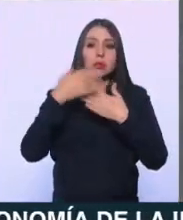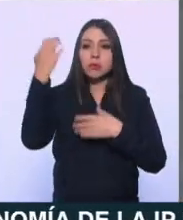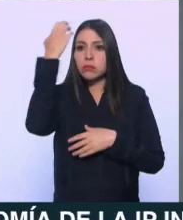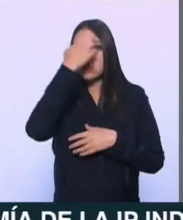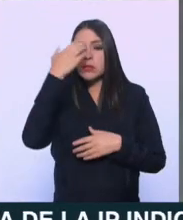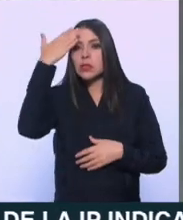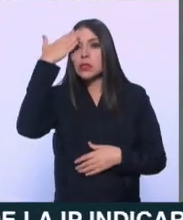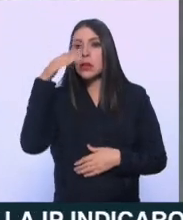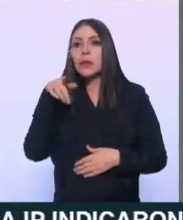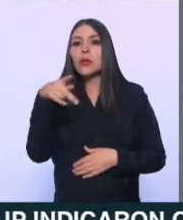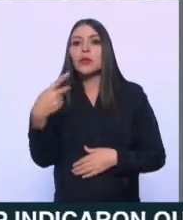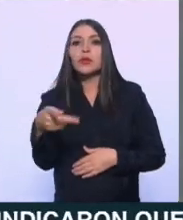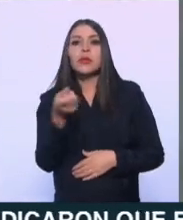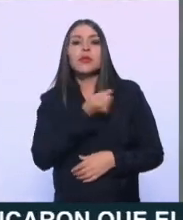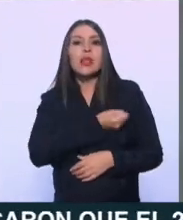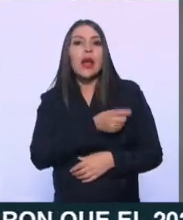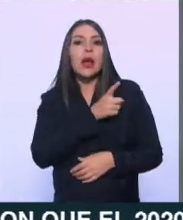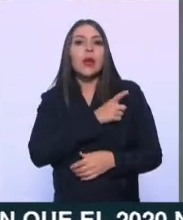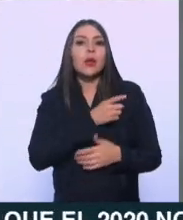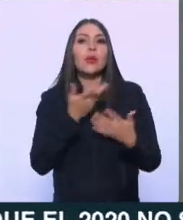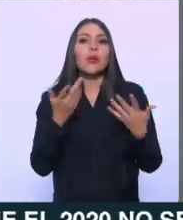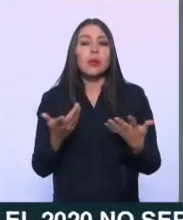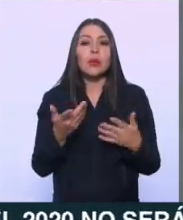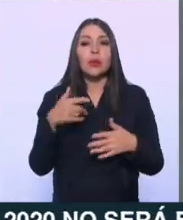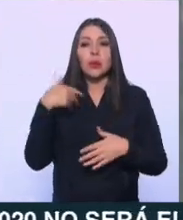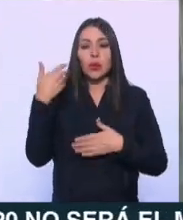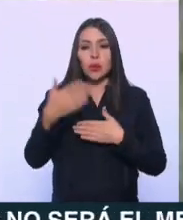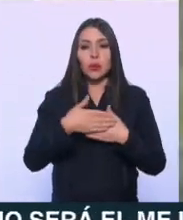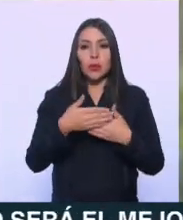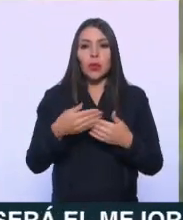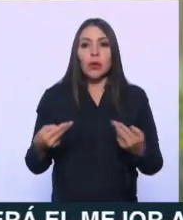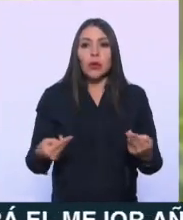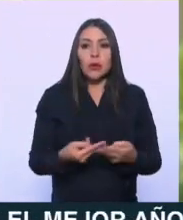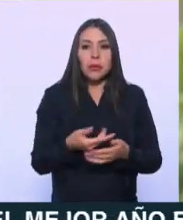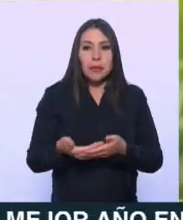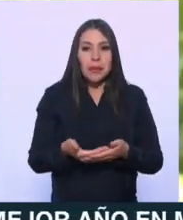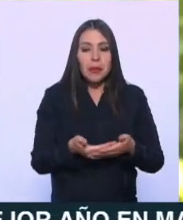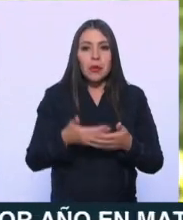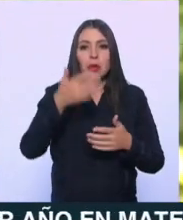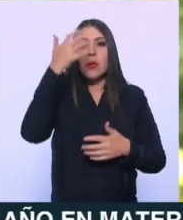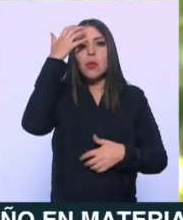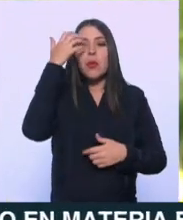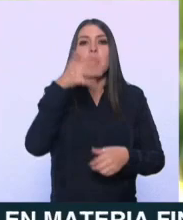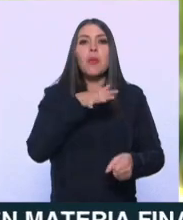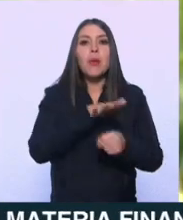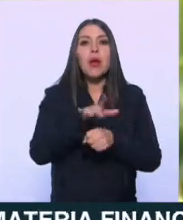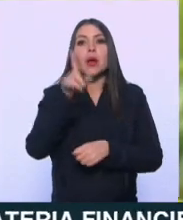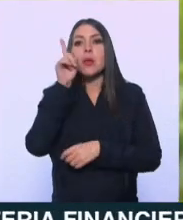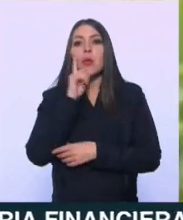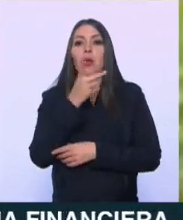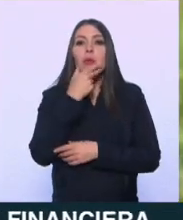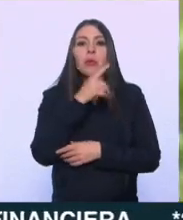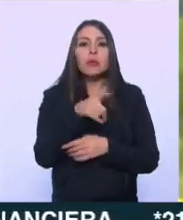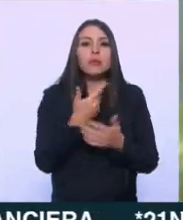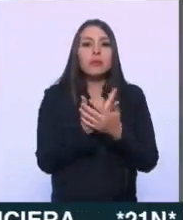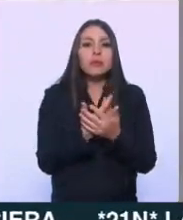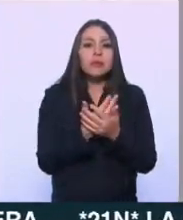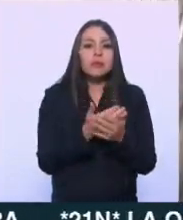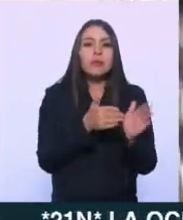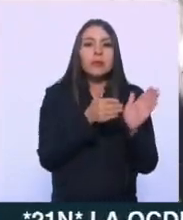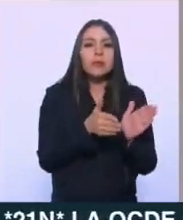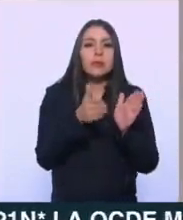el estado de salud y el sexo del nuevo integrante de monopatas, con lo que se podrá estar pendiente de cada una de las